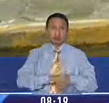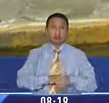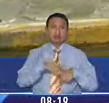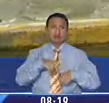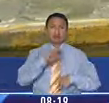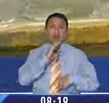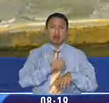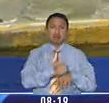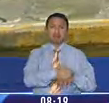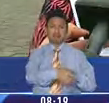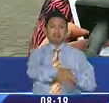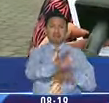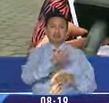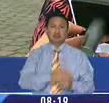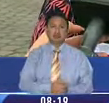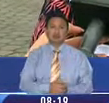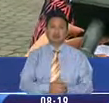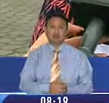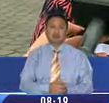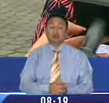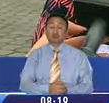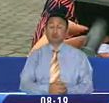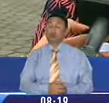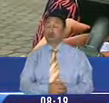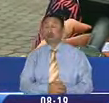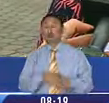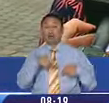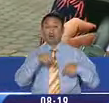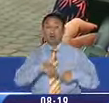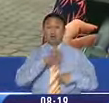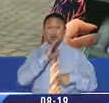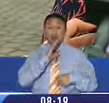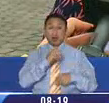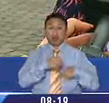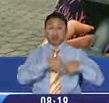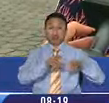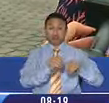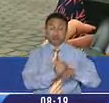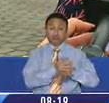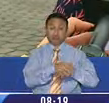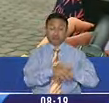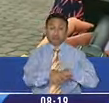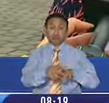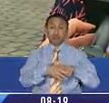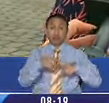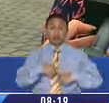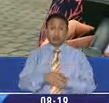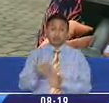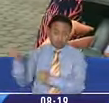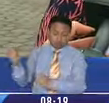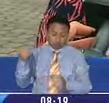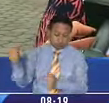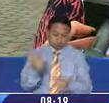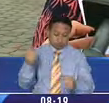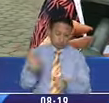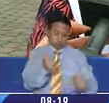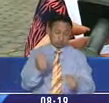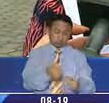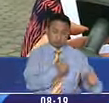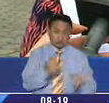desperdicio de líquido vital. Se va bastante, sí, está yéndose bastante. Eso que salgo yo con la escoba le ayuda a que se